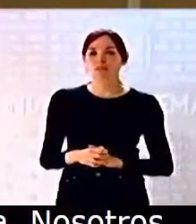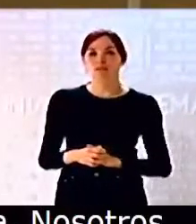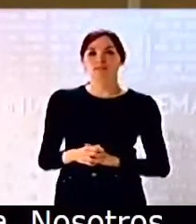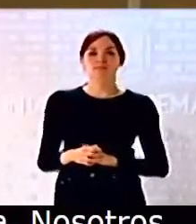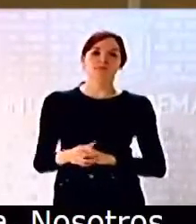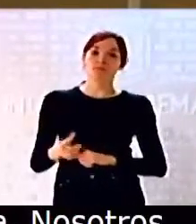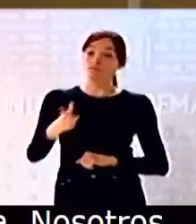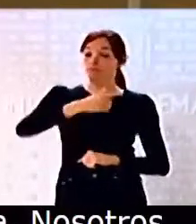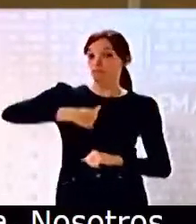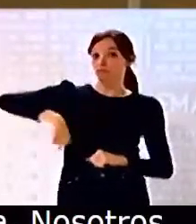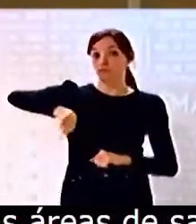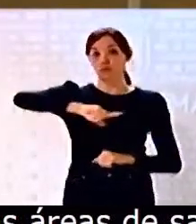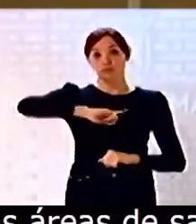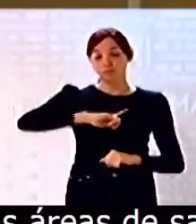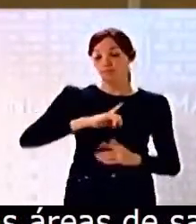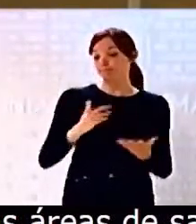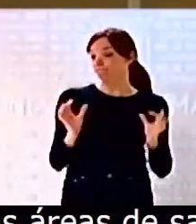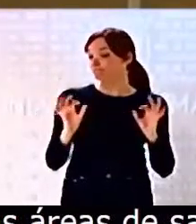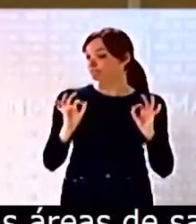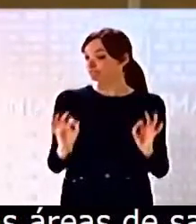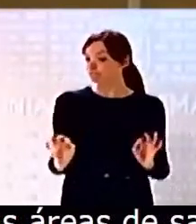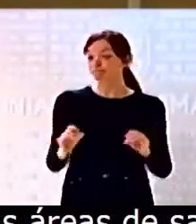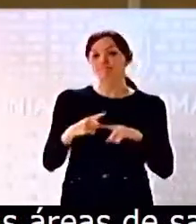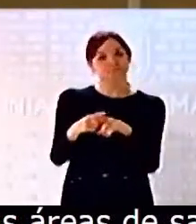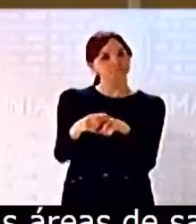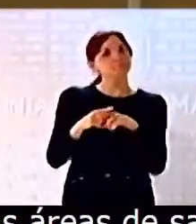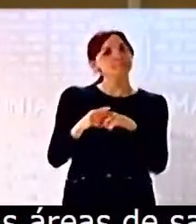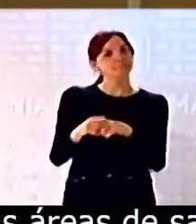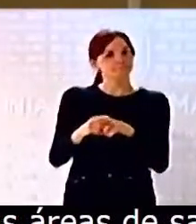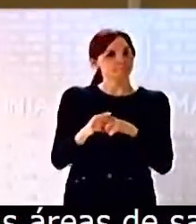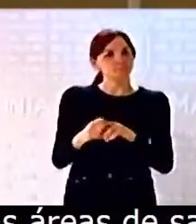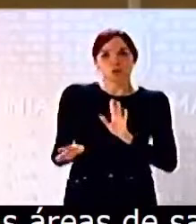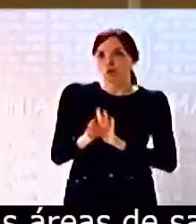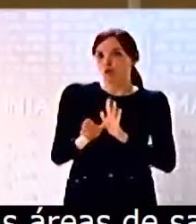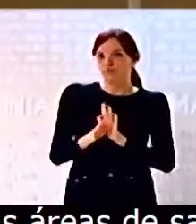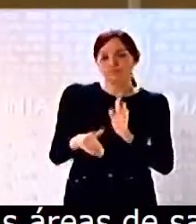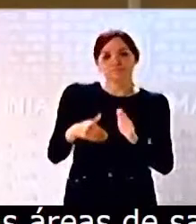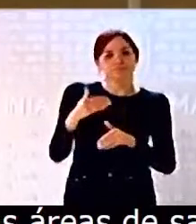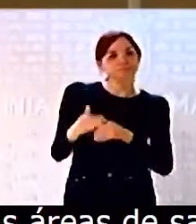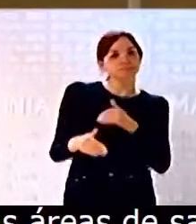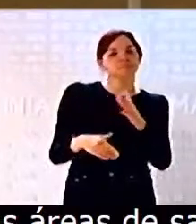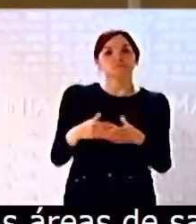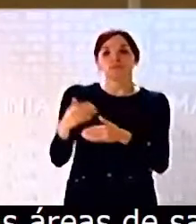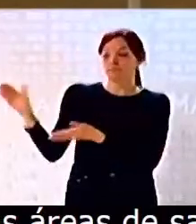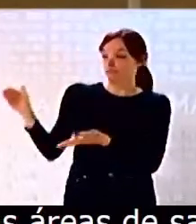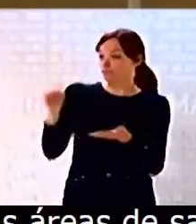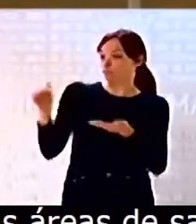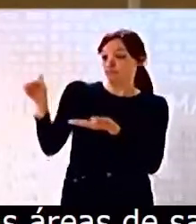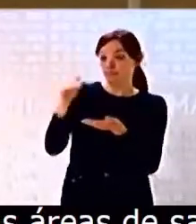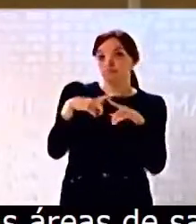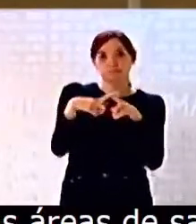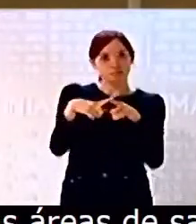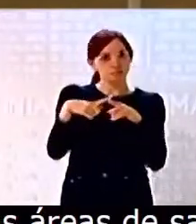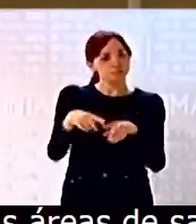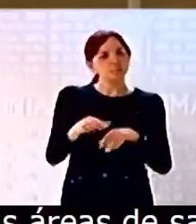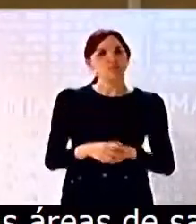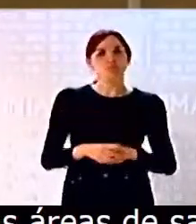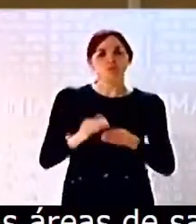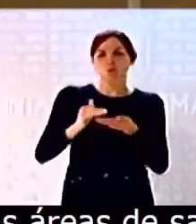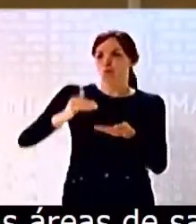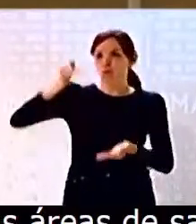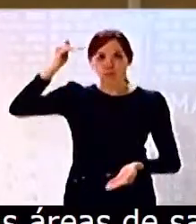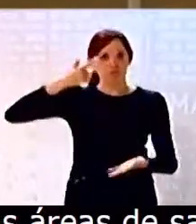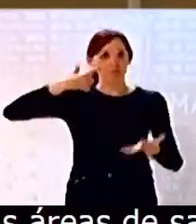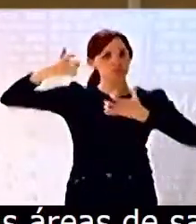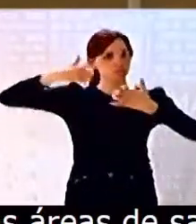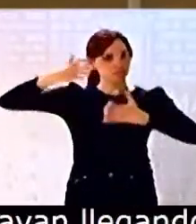Vamos a seguir distribuyendo dosis a medida que nos vayan llegando. Hay un incremento ya que se